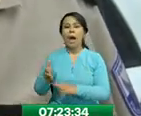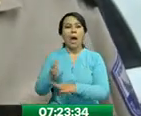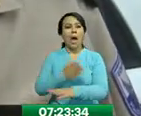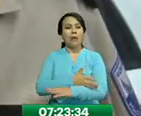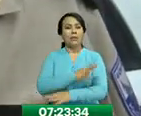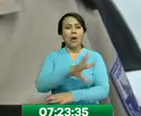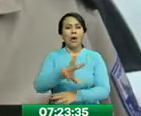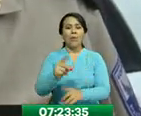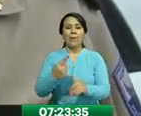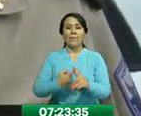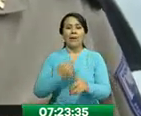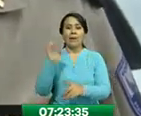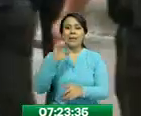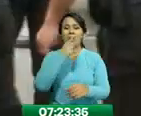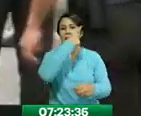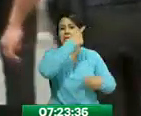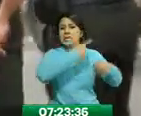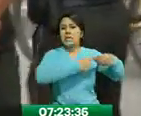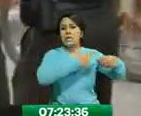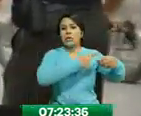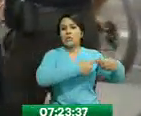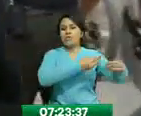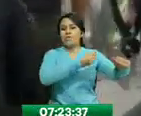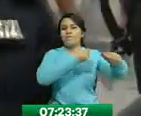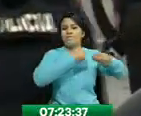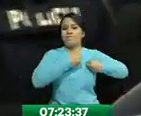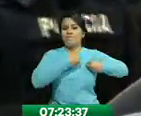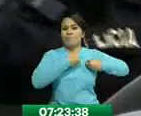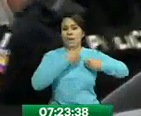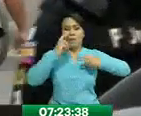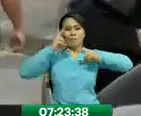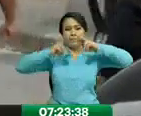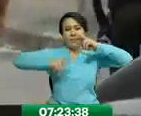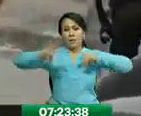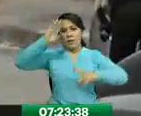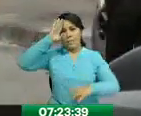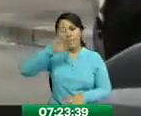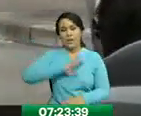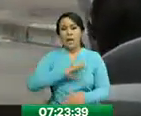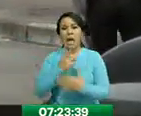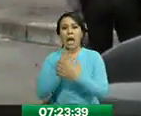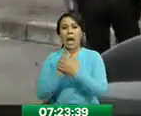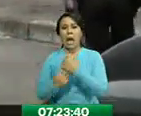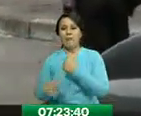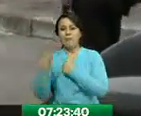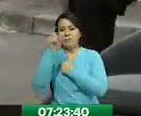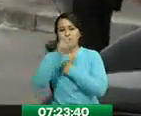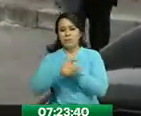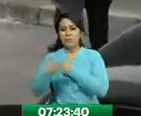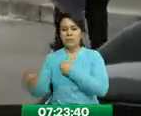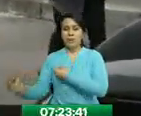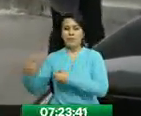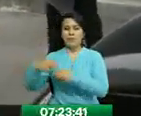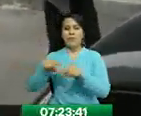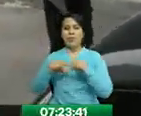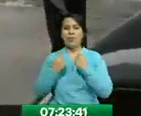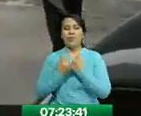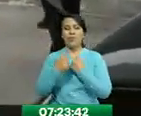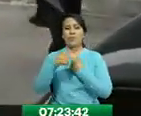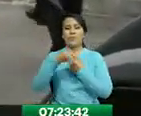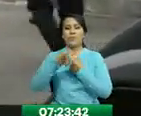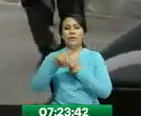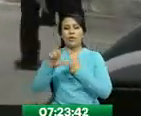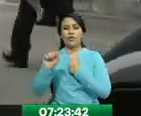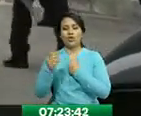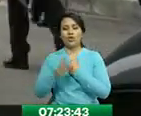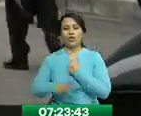de enero en la ciudad de Quito. Según las investigaciones policiales, ambos pertenecían a la banda Los Pillos, que operaba en